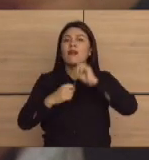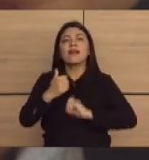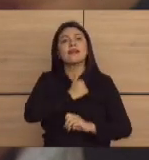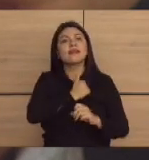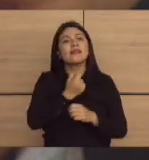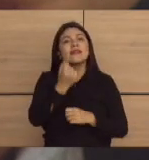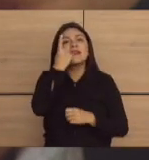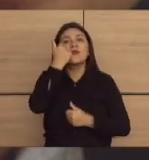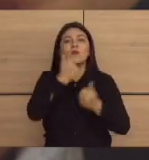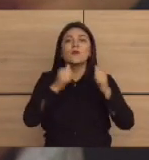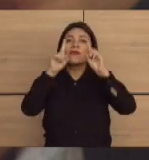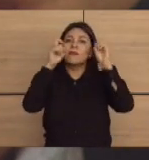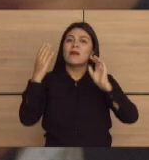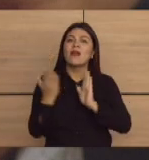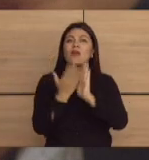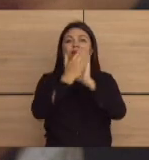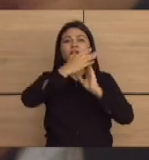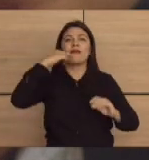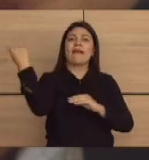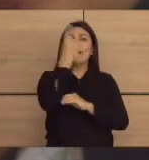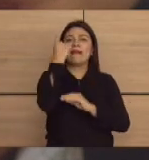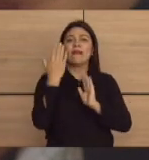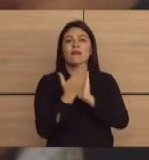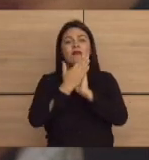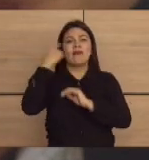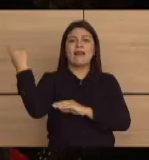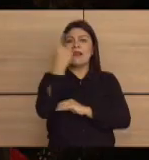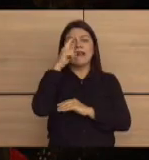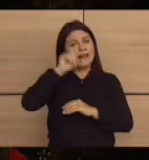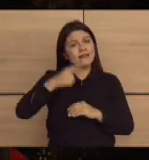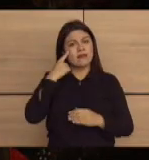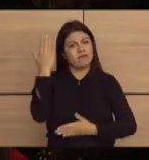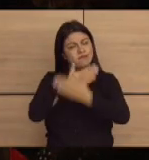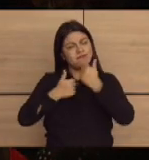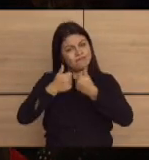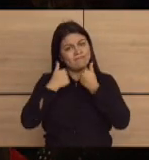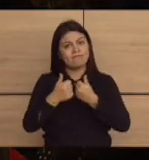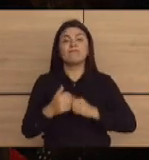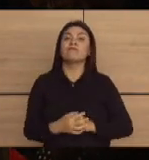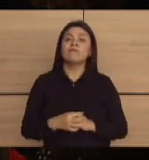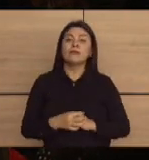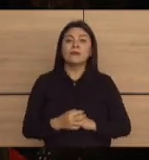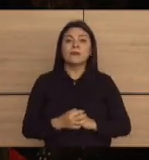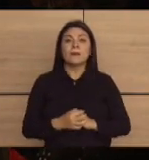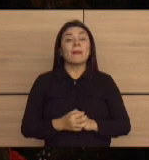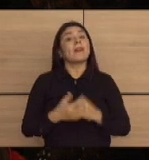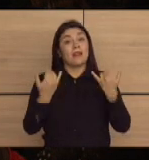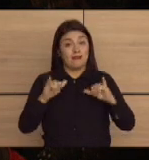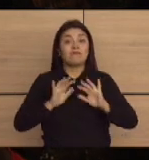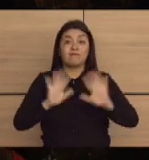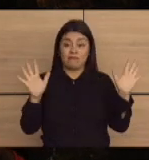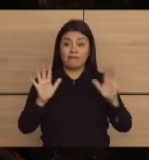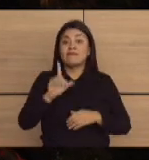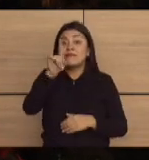global tiene que ser triunfadora en este entorno de cambio. Dicho eso, también la